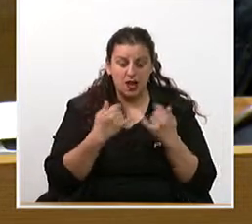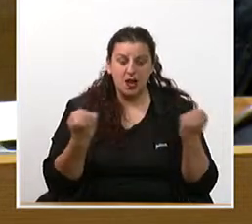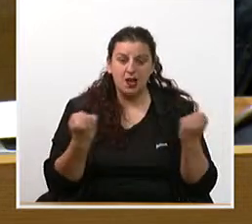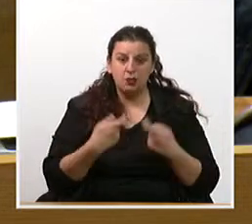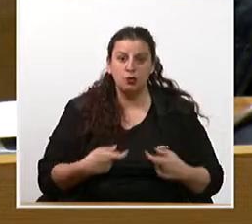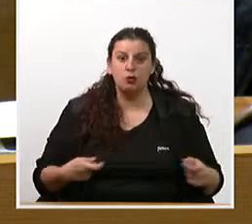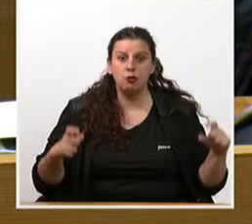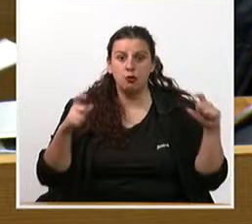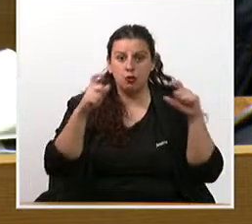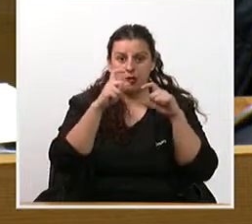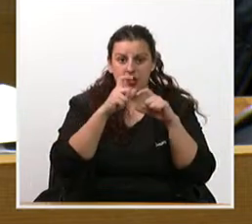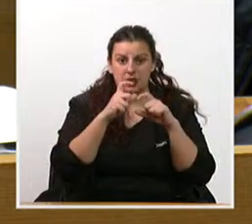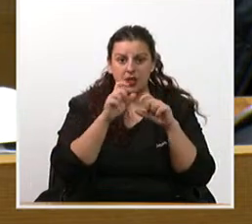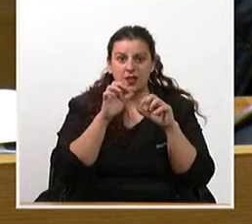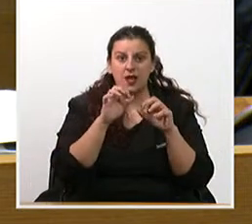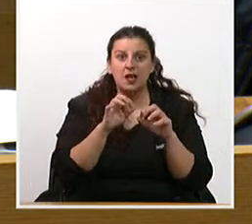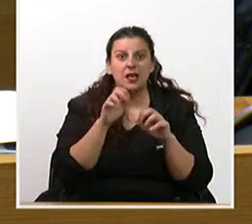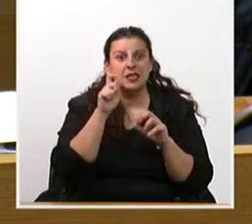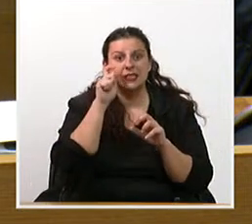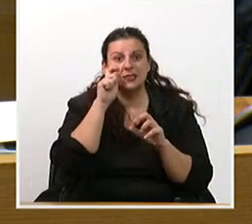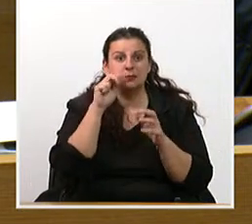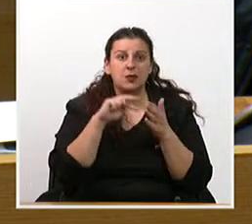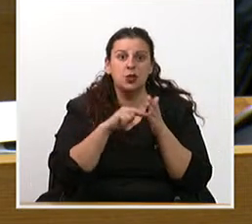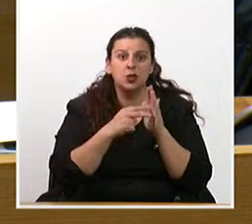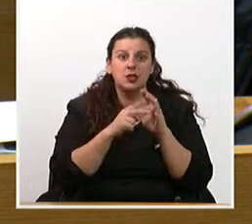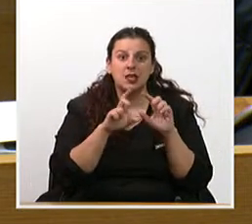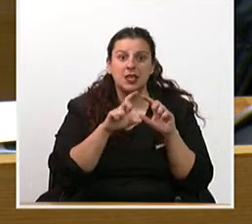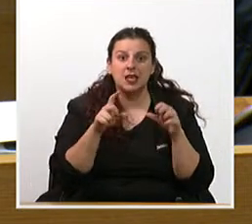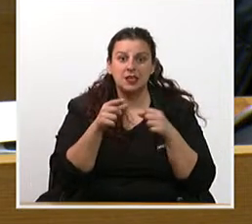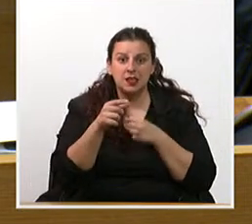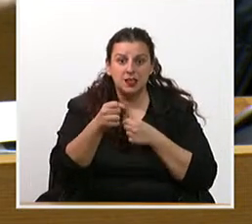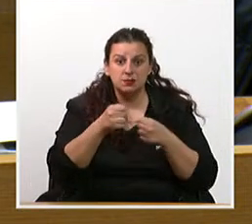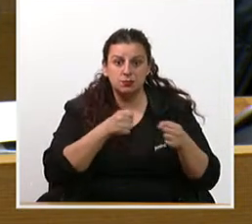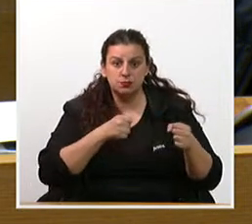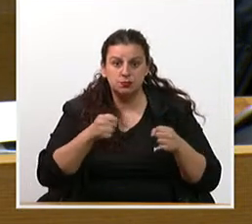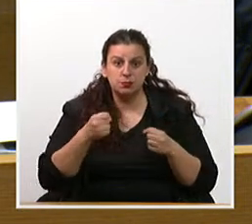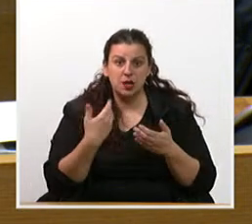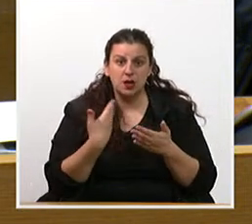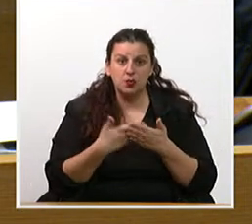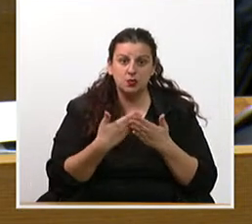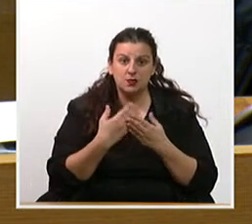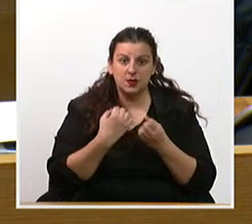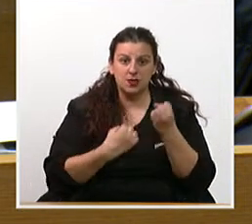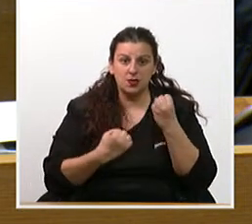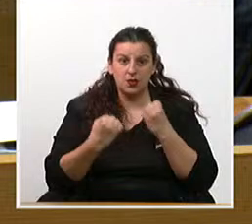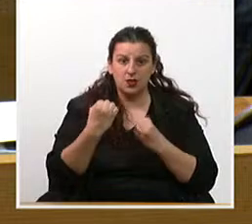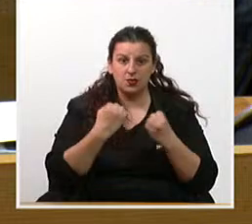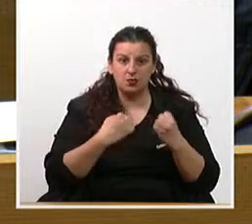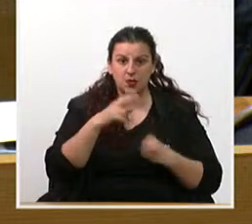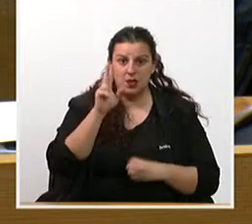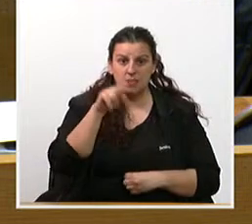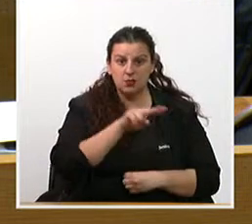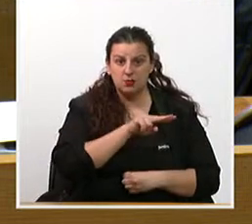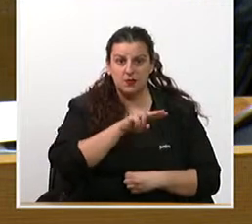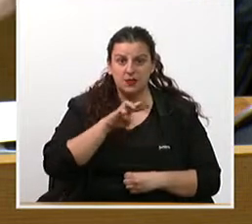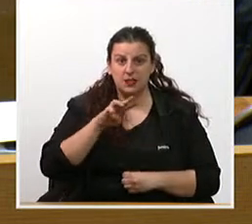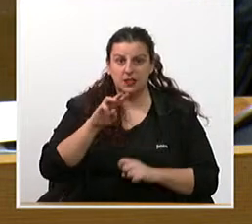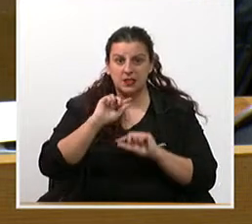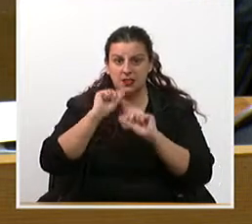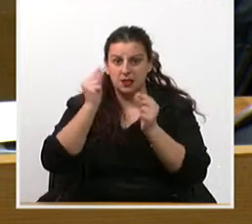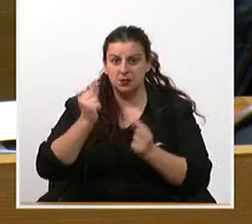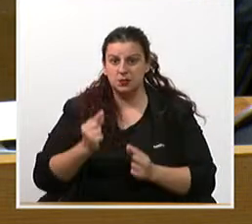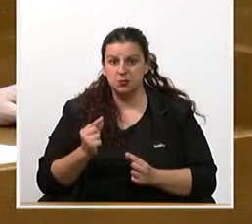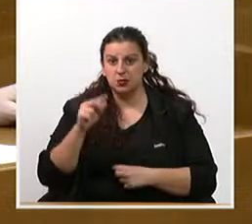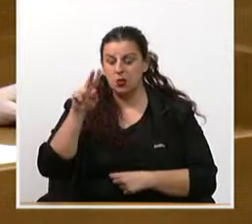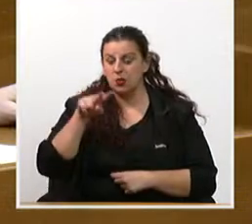instrucción técnica a las entidades para poder realizar la justificación económica de 2023 y los presupuestos de 2024